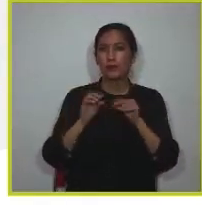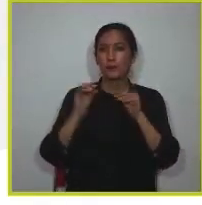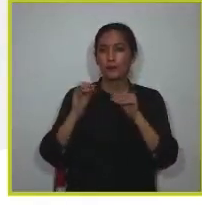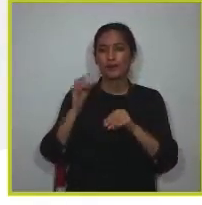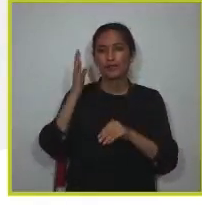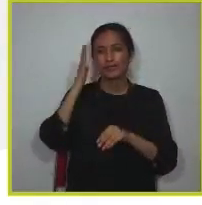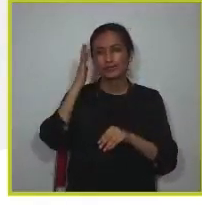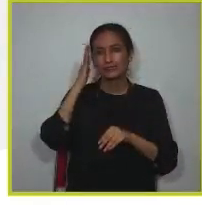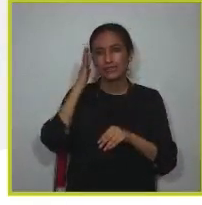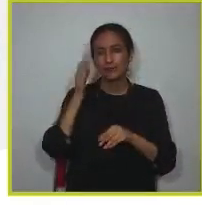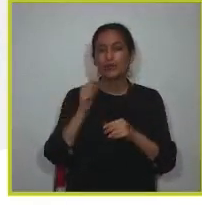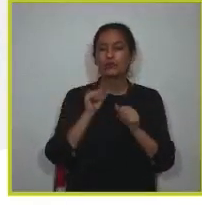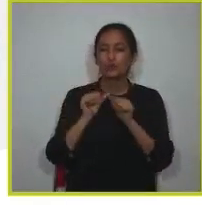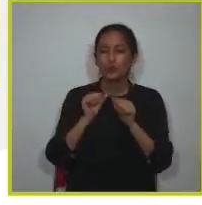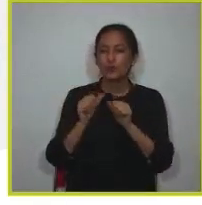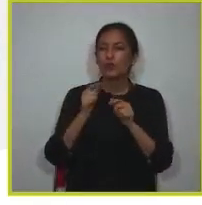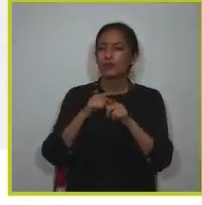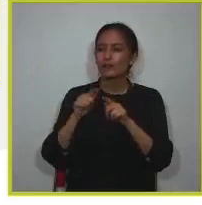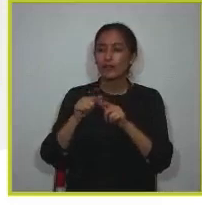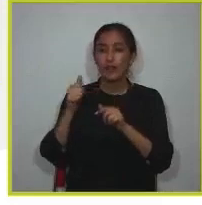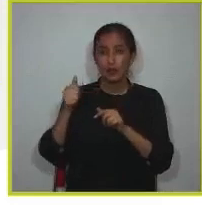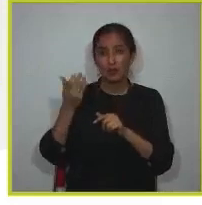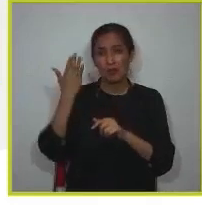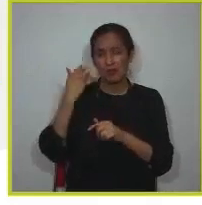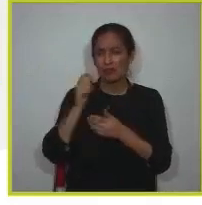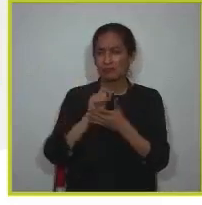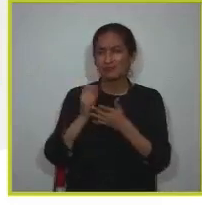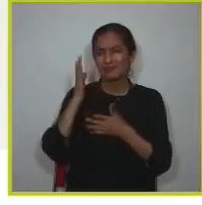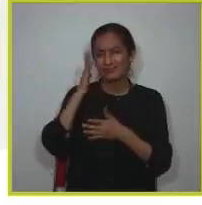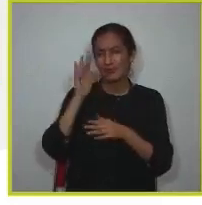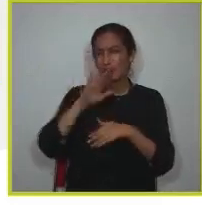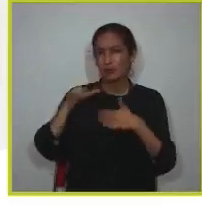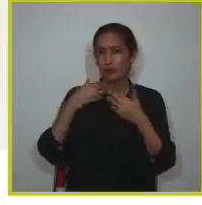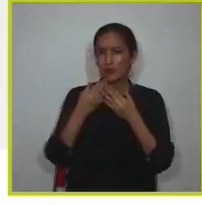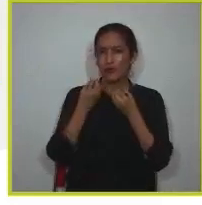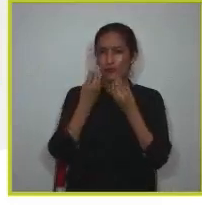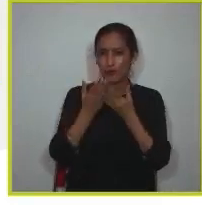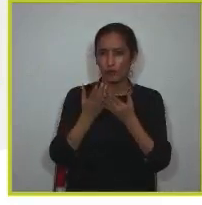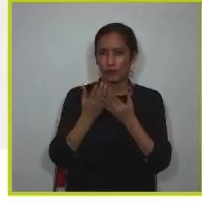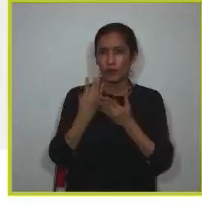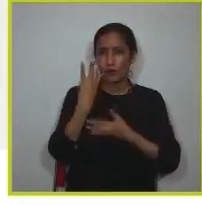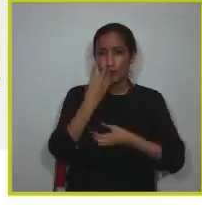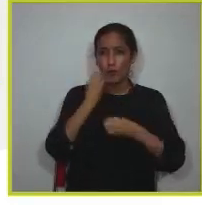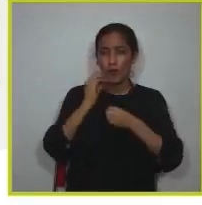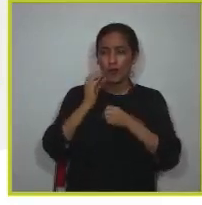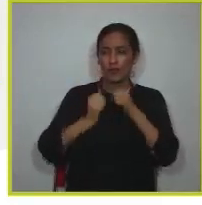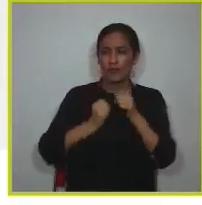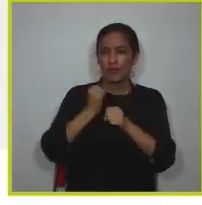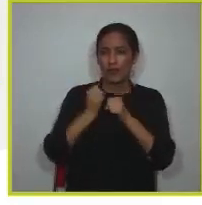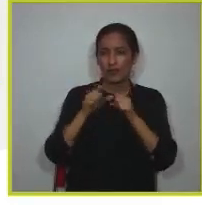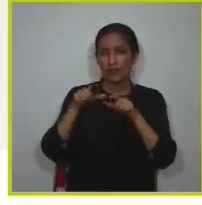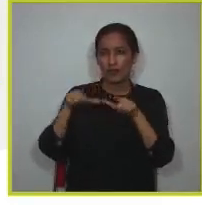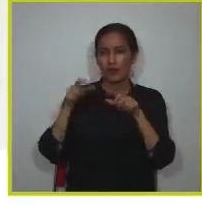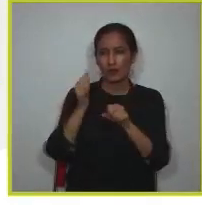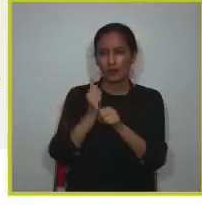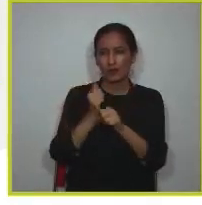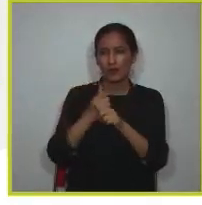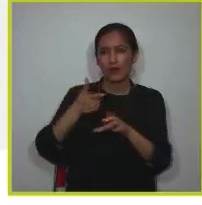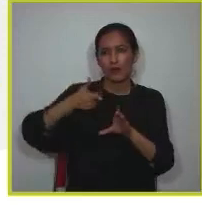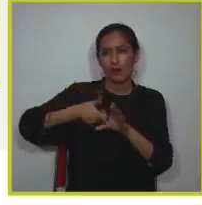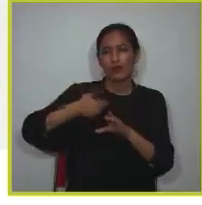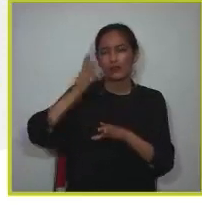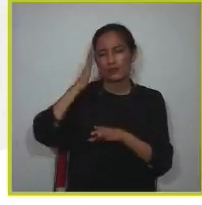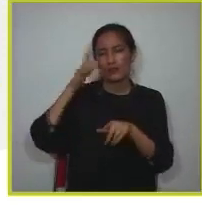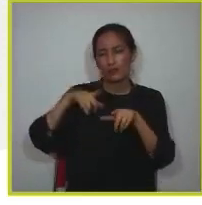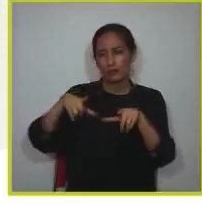saberes y datas acumulada por ellos Durante los casi 40 años de presencia de actividad petrolera en